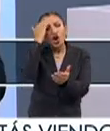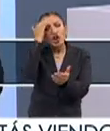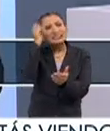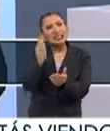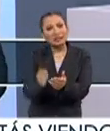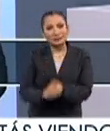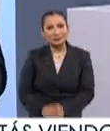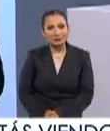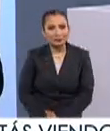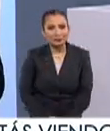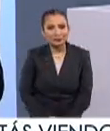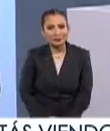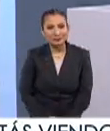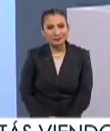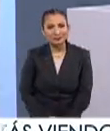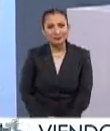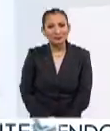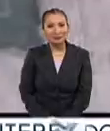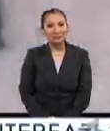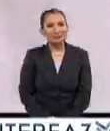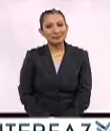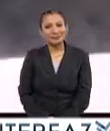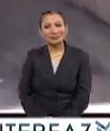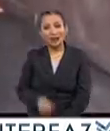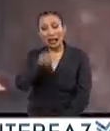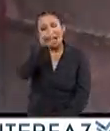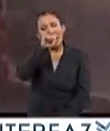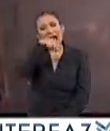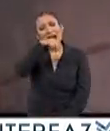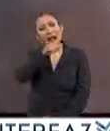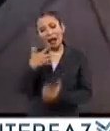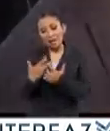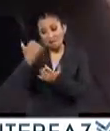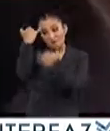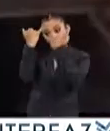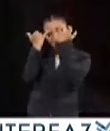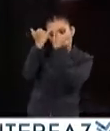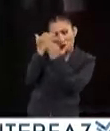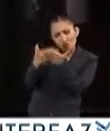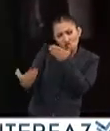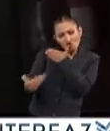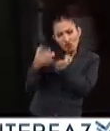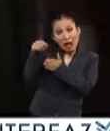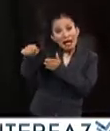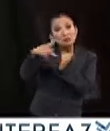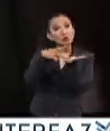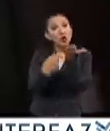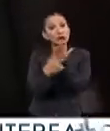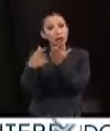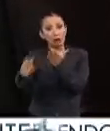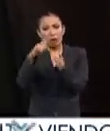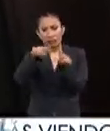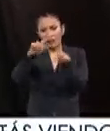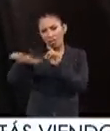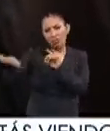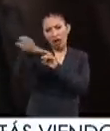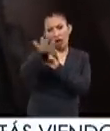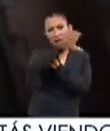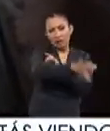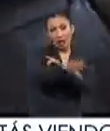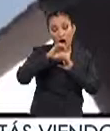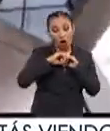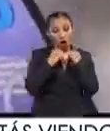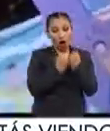conocer estos detalles. La Nana, fábrica de creación e innovación, es un proyecto multidisciplinario de